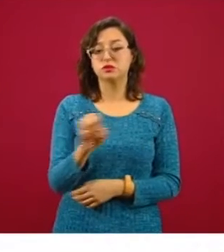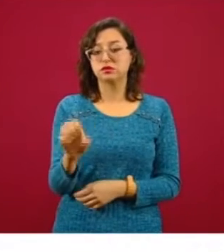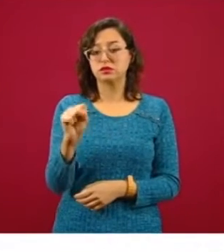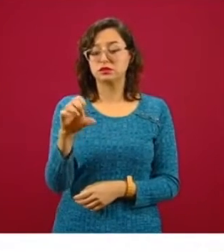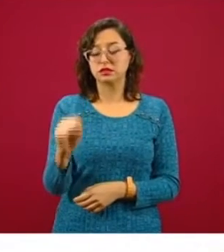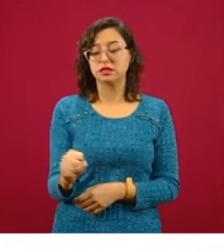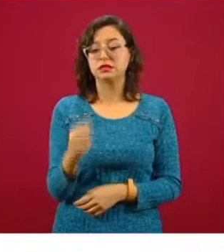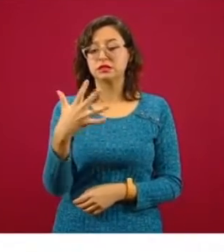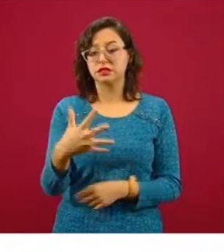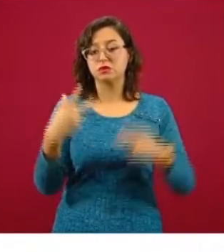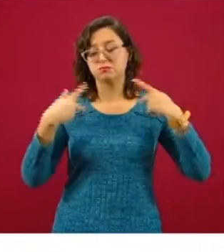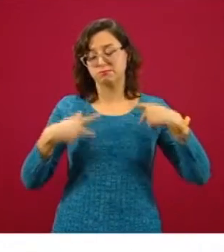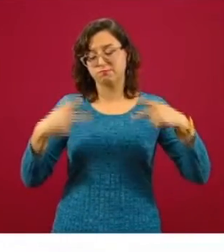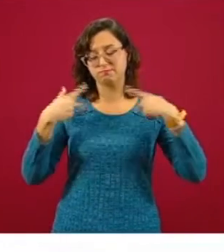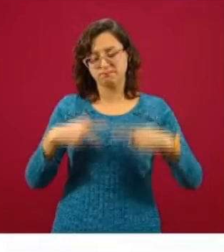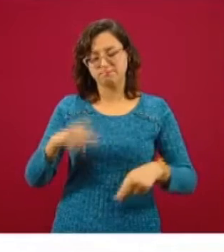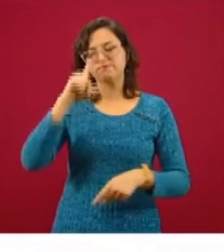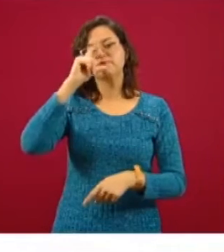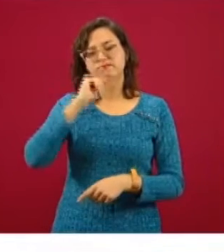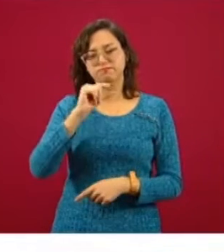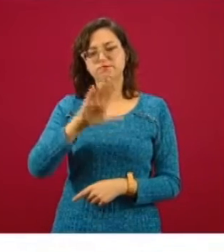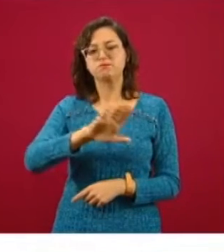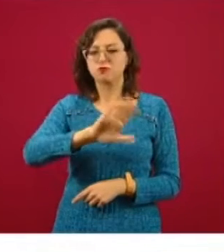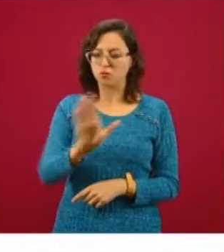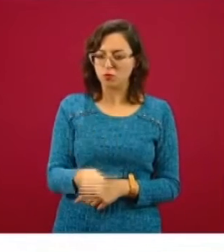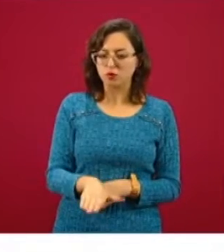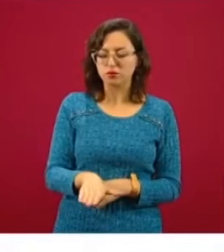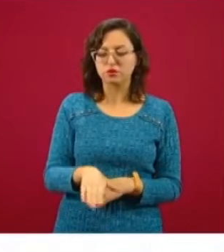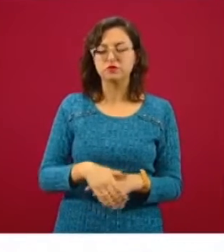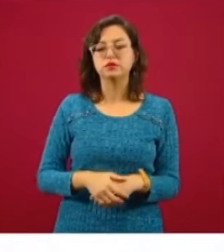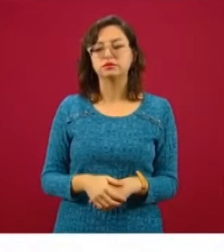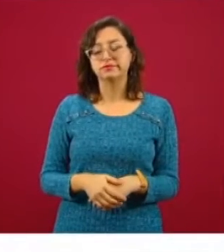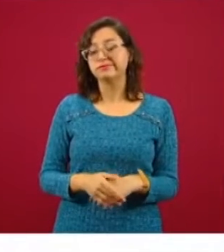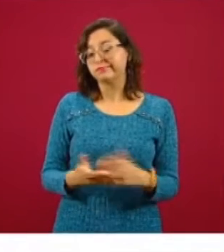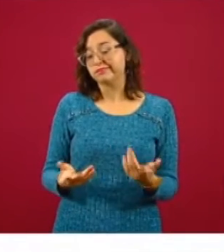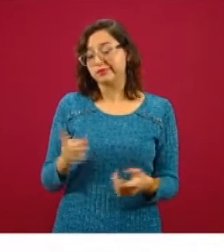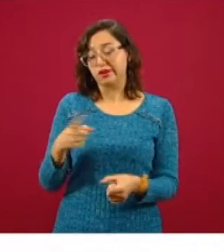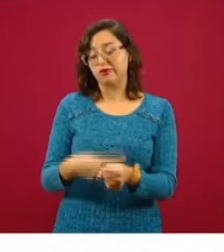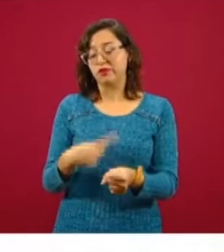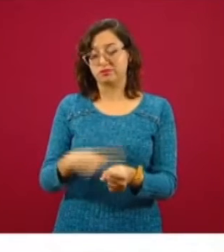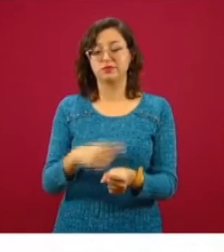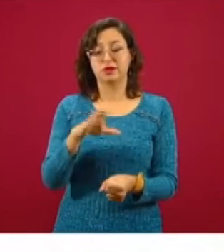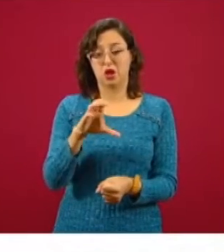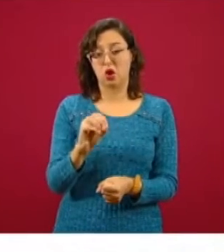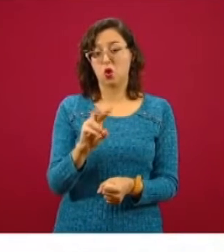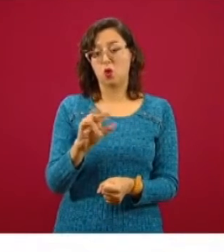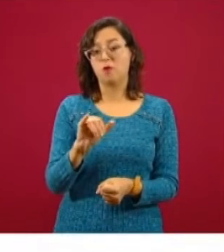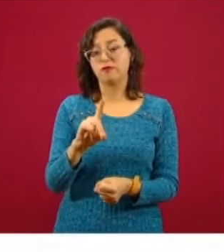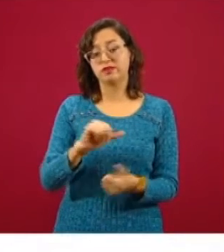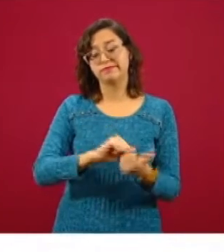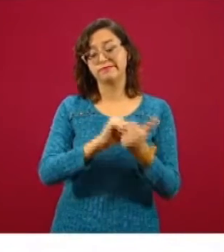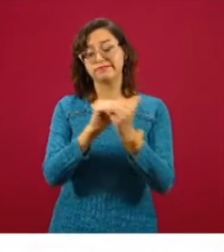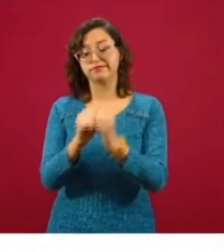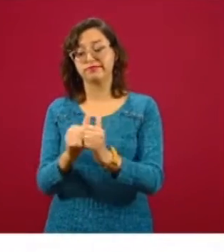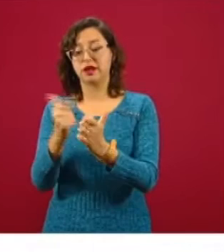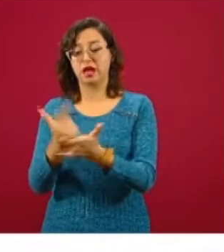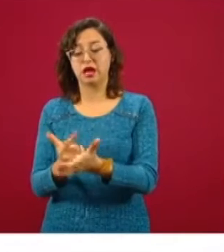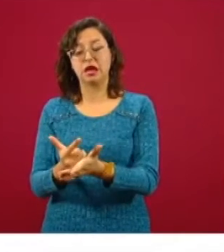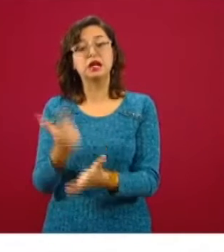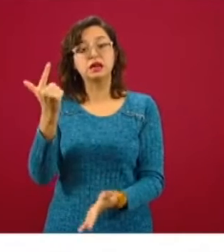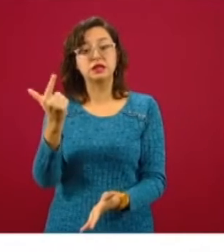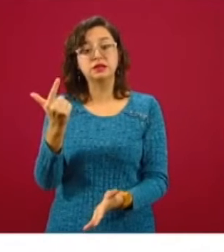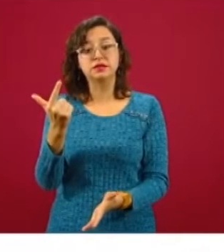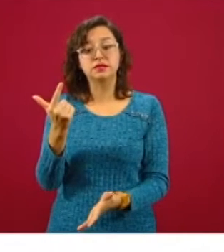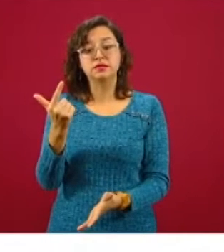personas han perdido la vida directamente por kobe y sus complicaciones siendo la mayor y